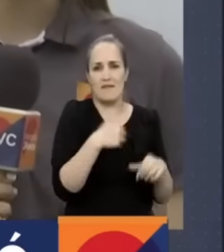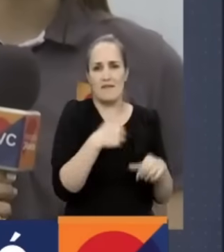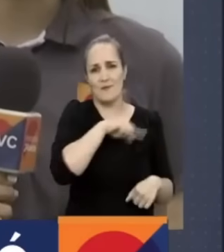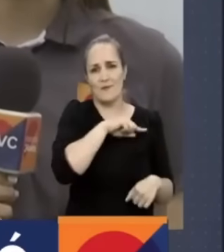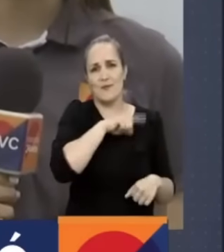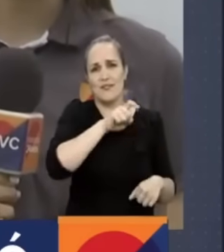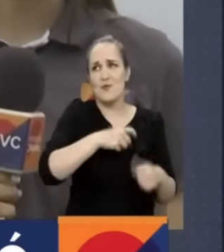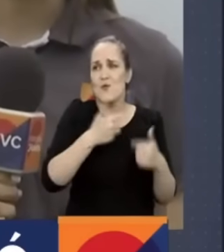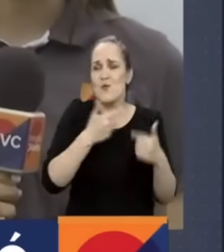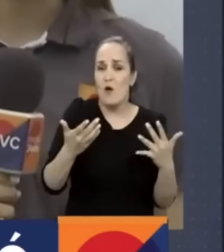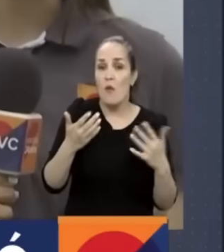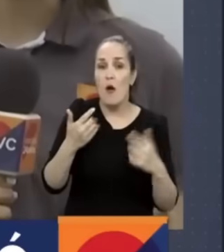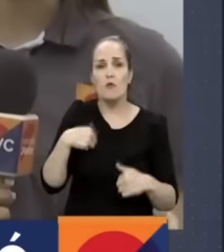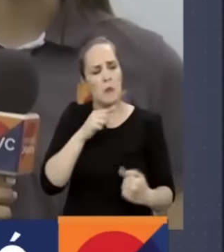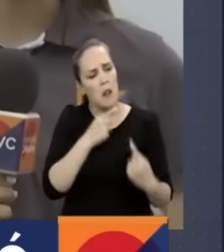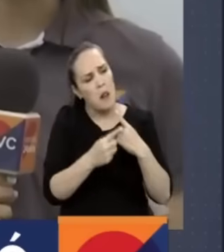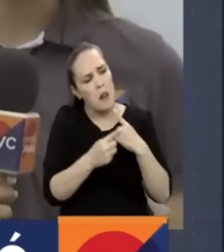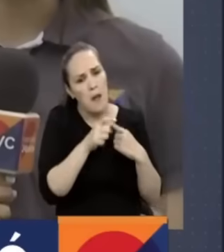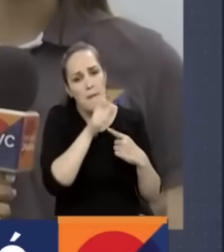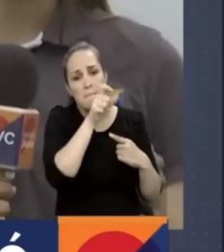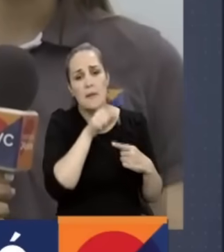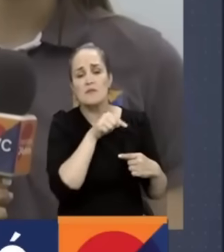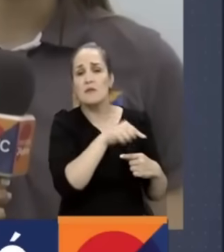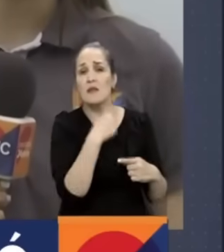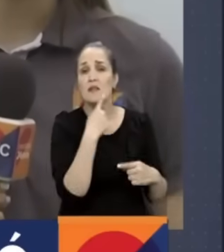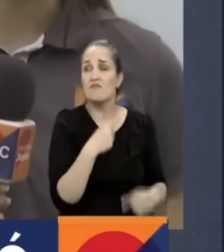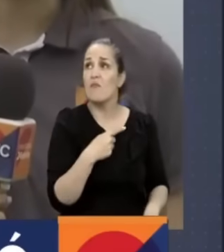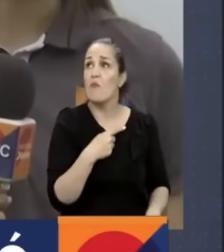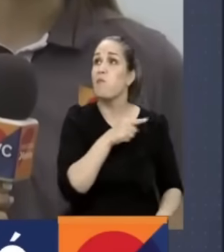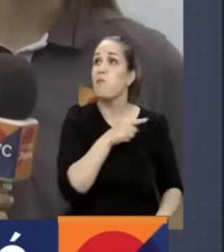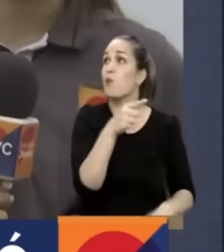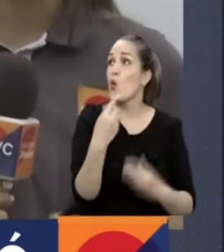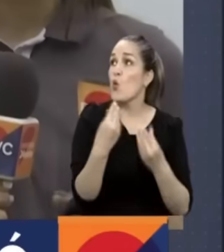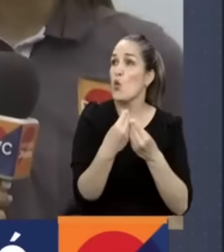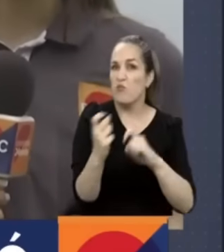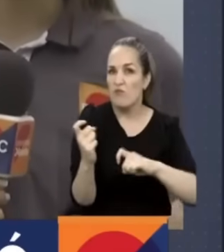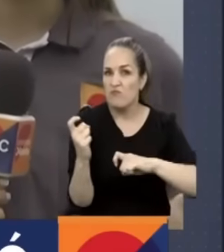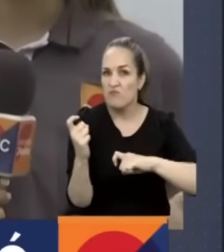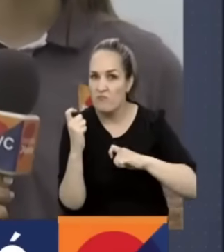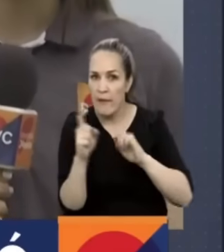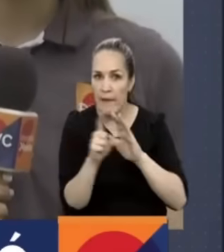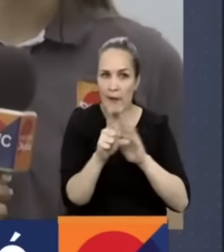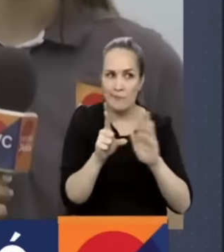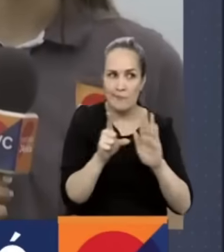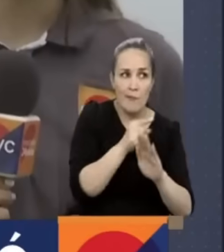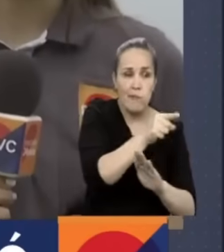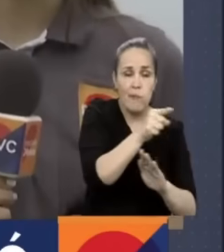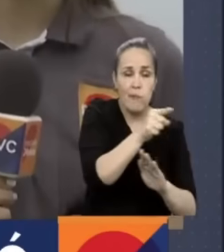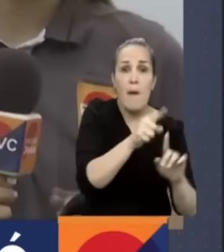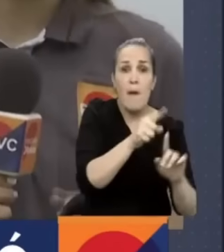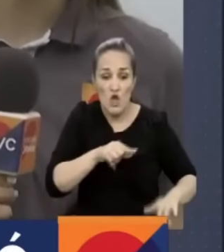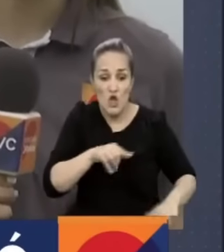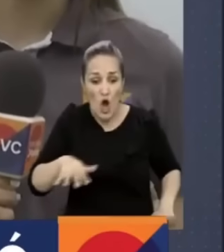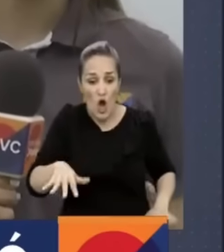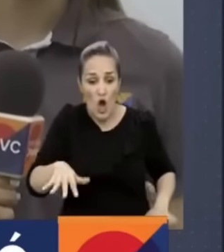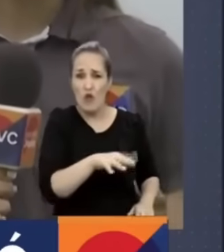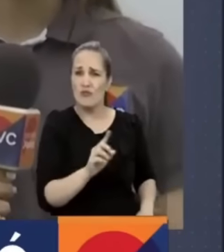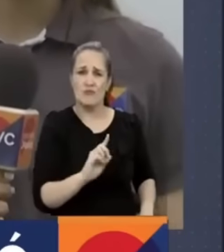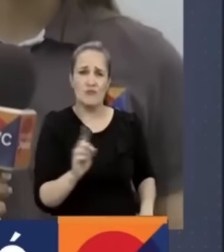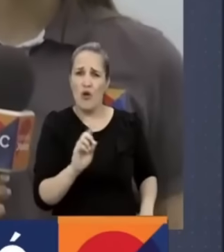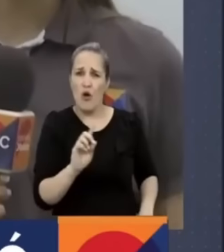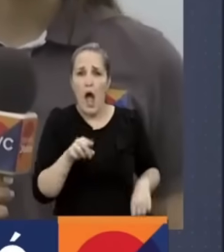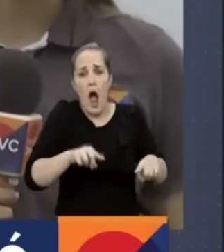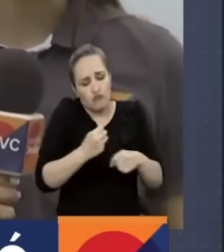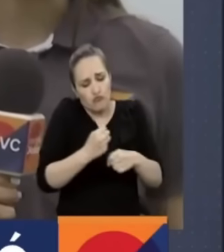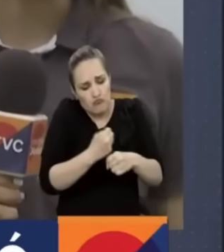estuvimos hablando con uno de ellos, quienes nos manifestaban que aunque hay presencia de grupos armados ilegales en la zona, no todas las personas que realizan esta labor